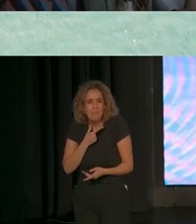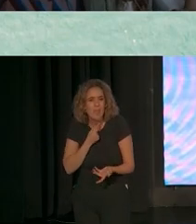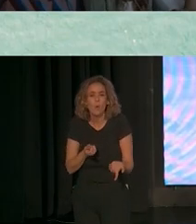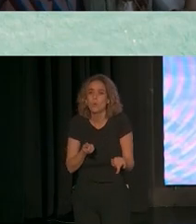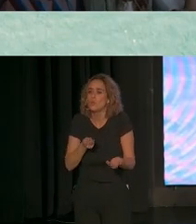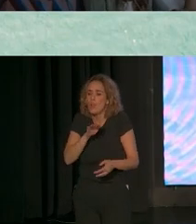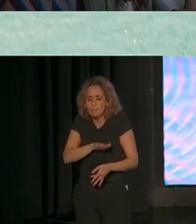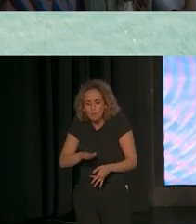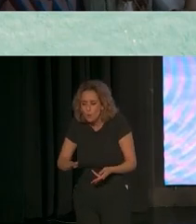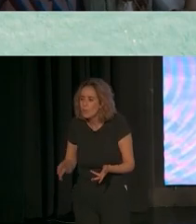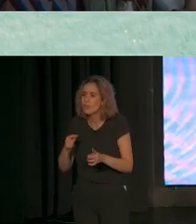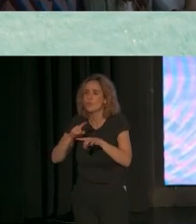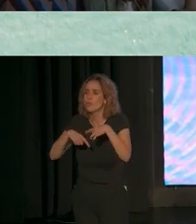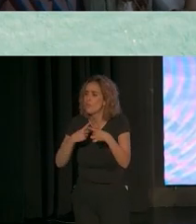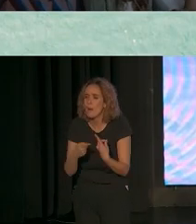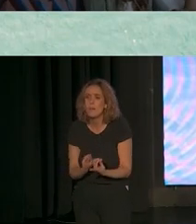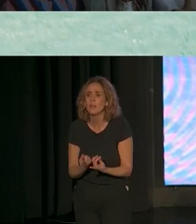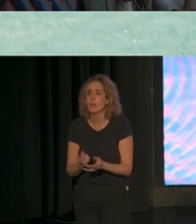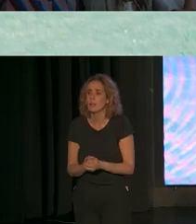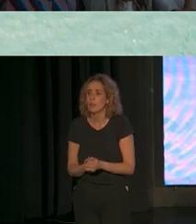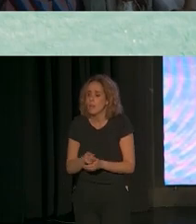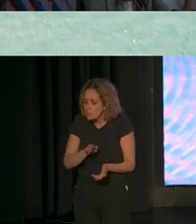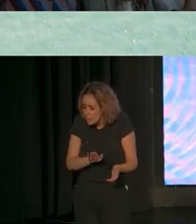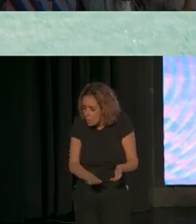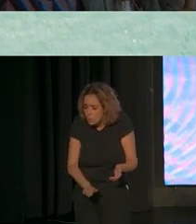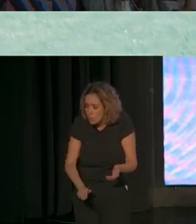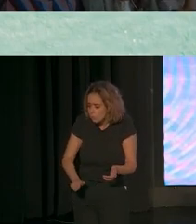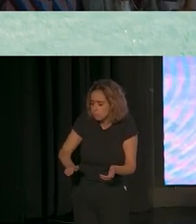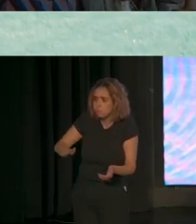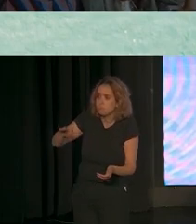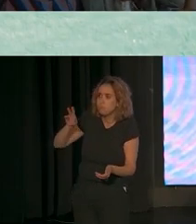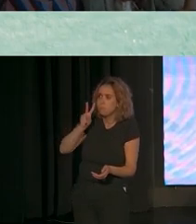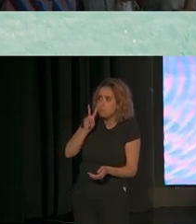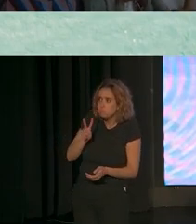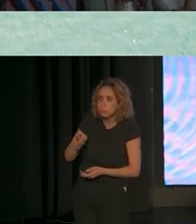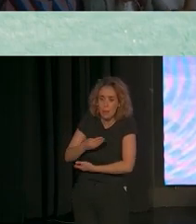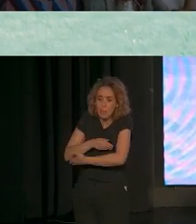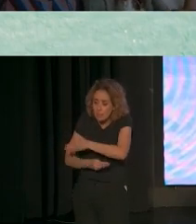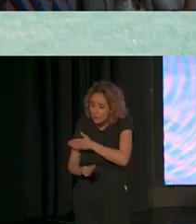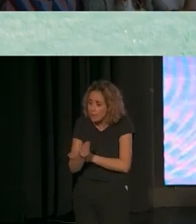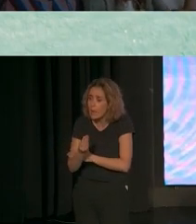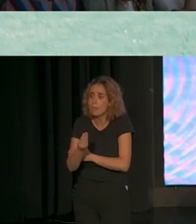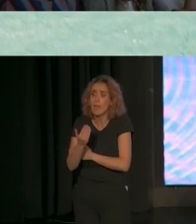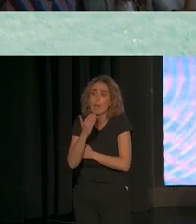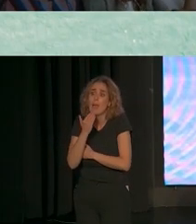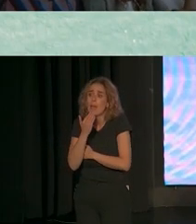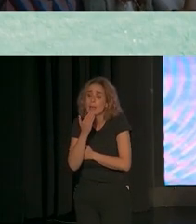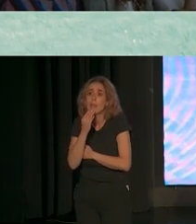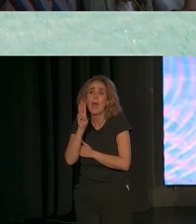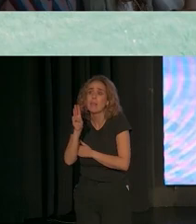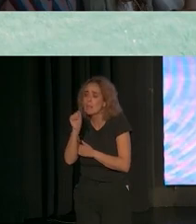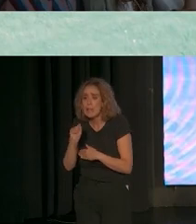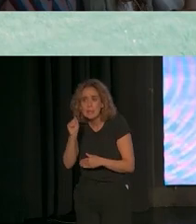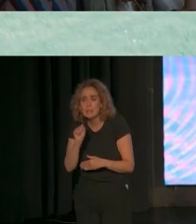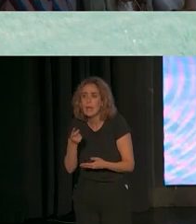con niños, con familias, por ver a un niño crecer desde que nace hasta esa edad de los